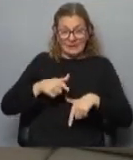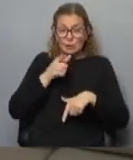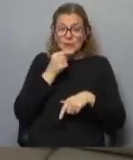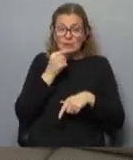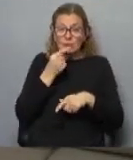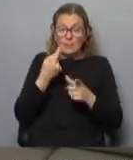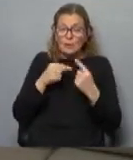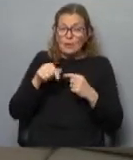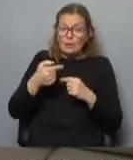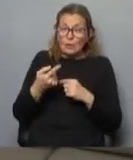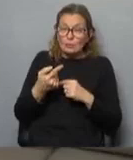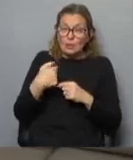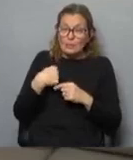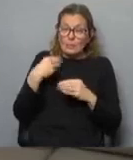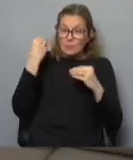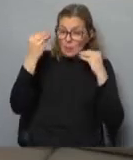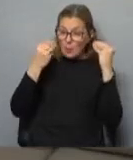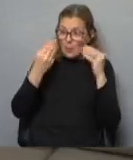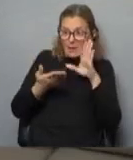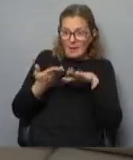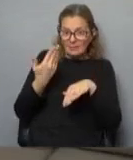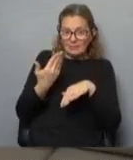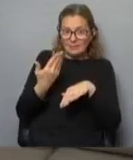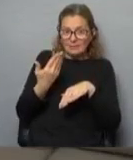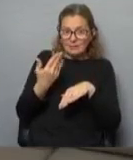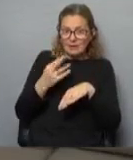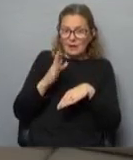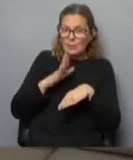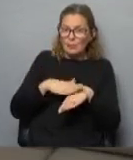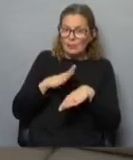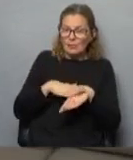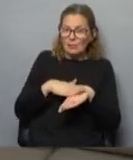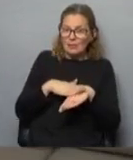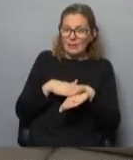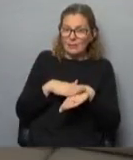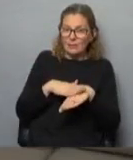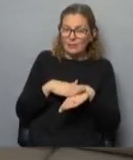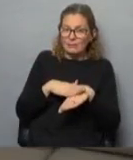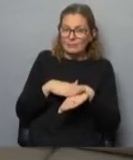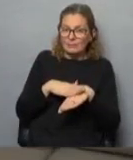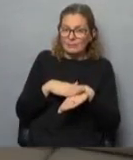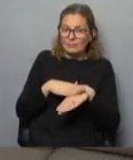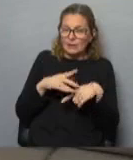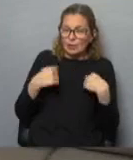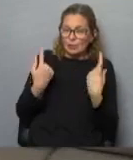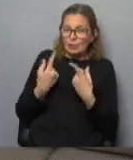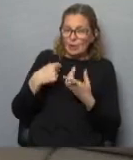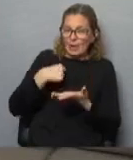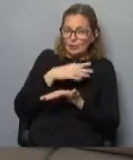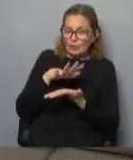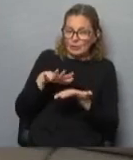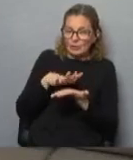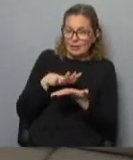pero hay otra que a mí me preocupa más y es la responsabilidad de nuestra sociedad todas